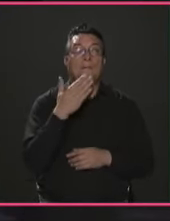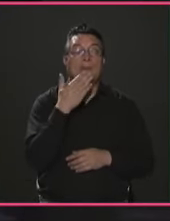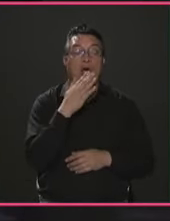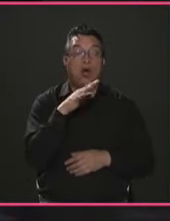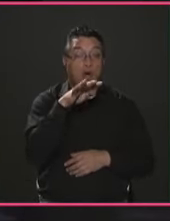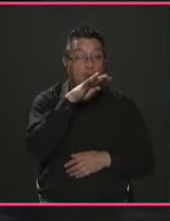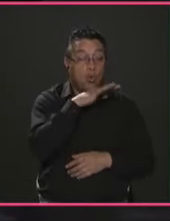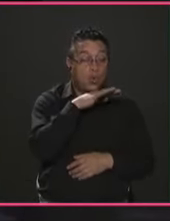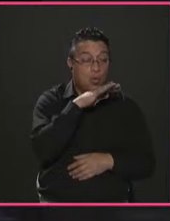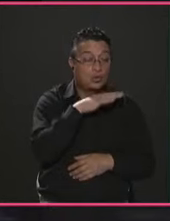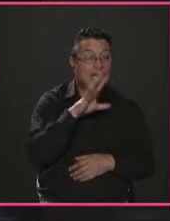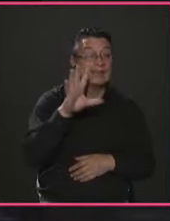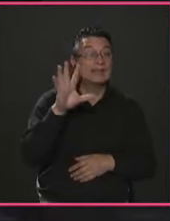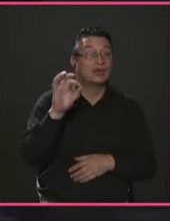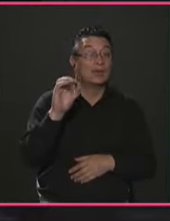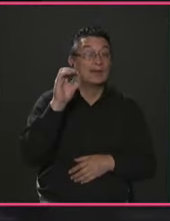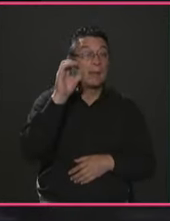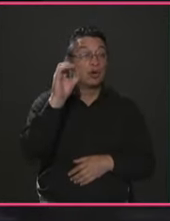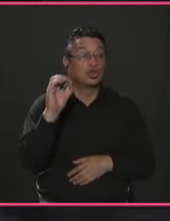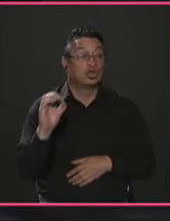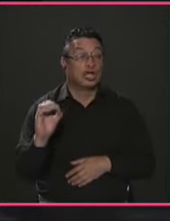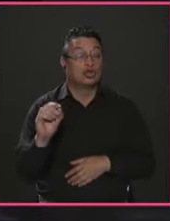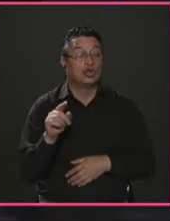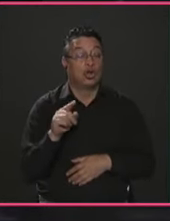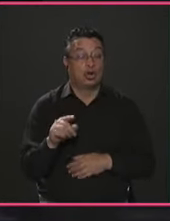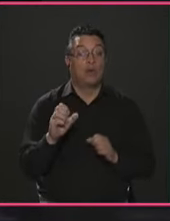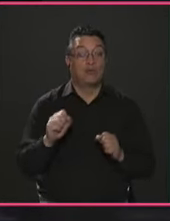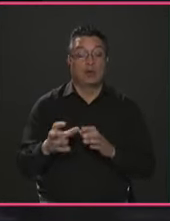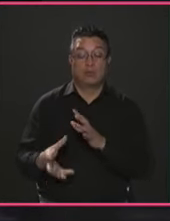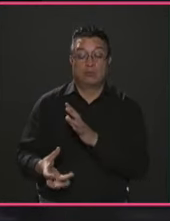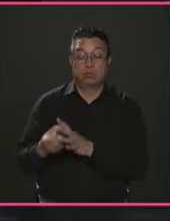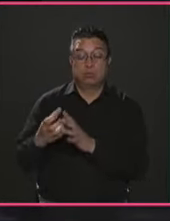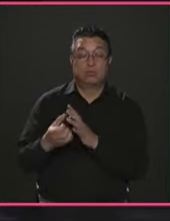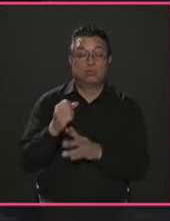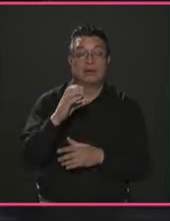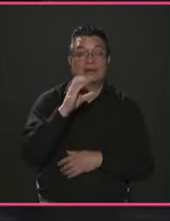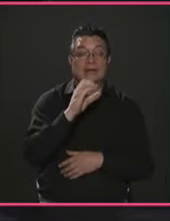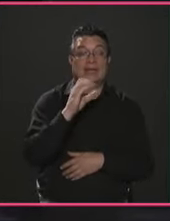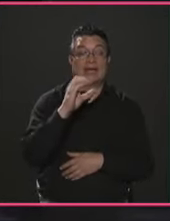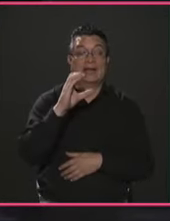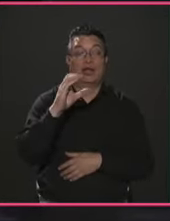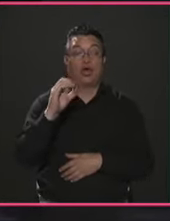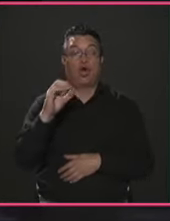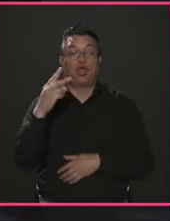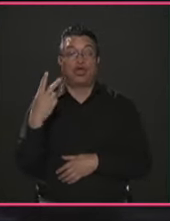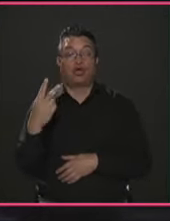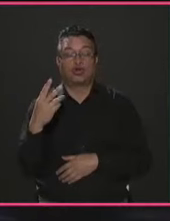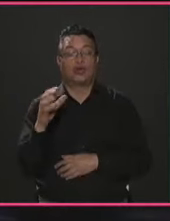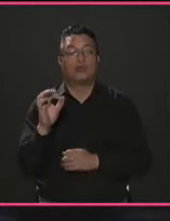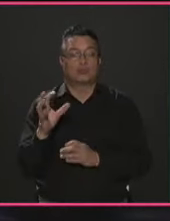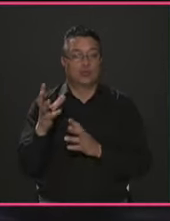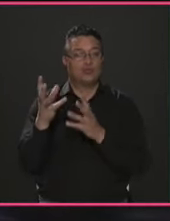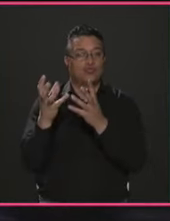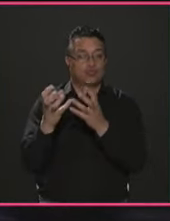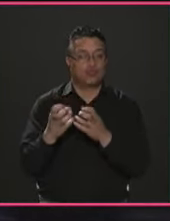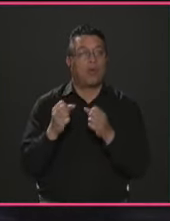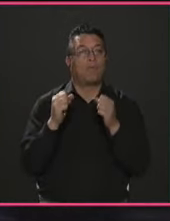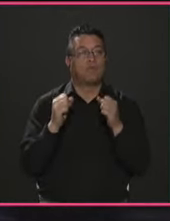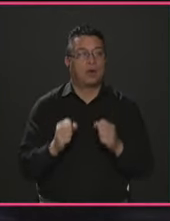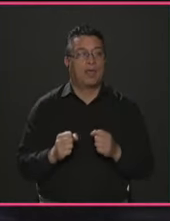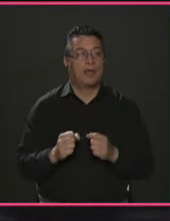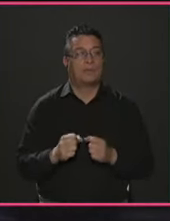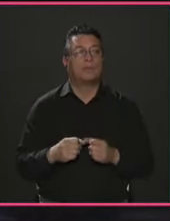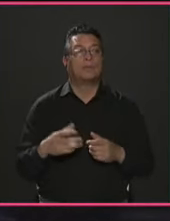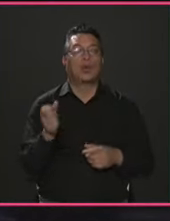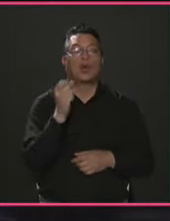el 50% de lauc de CO2 que se capturara en forma puntual